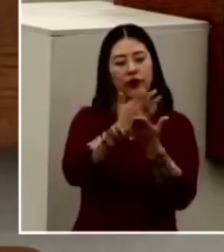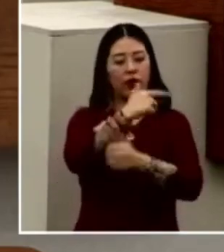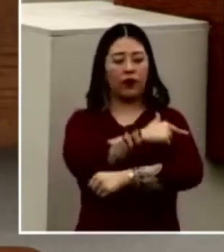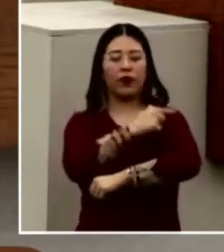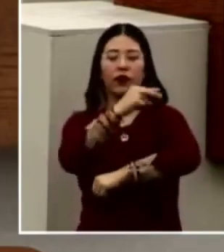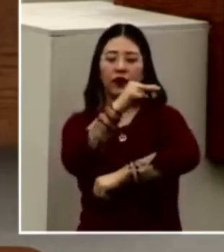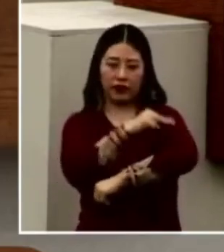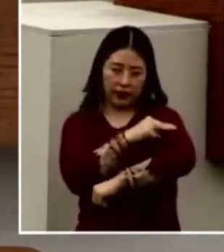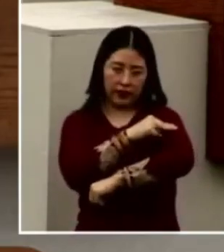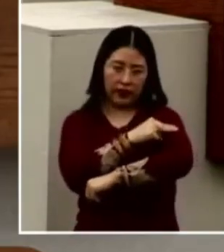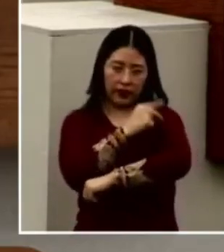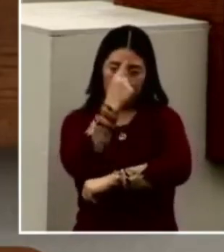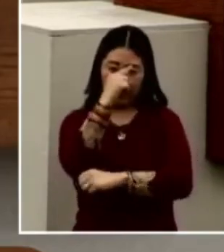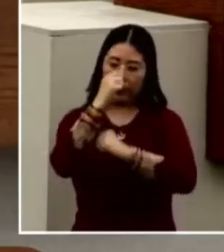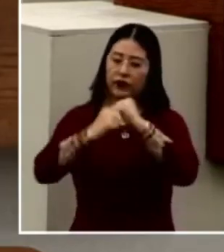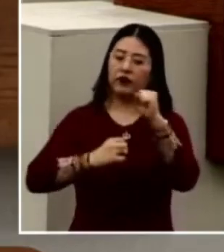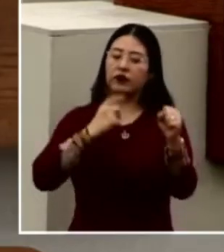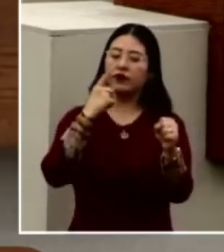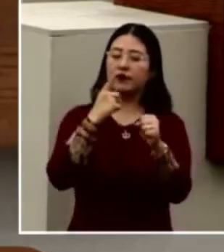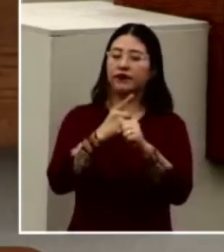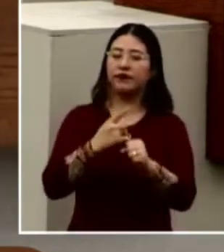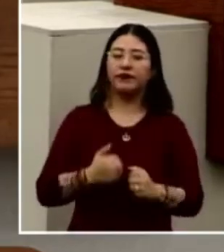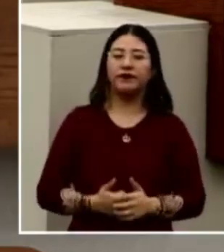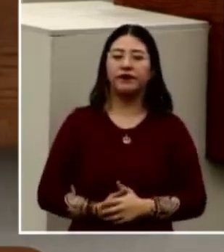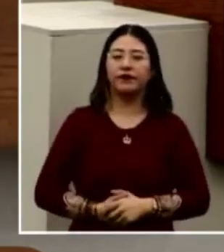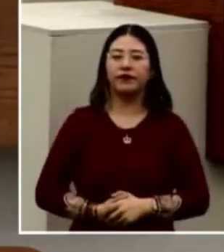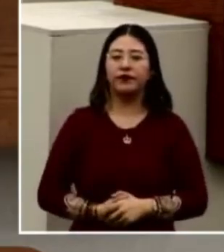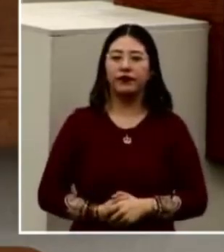Guardia Nacional en tareas de seguridad pública.